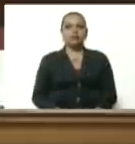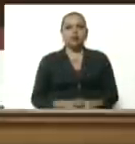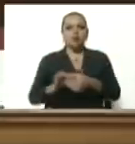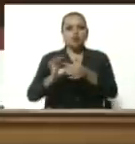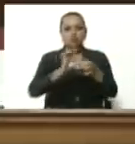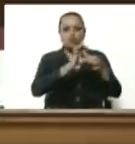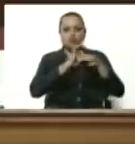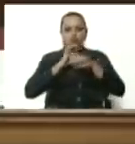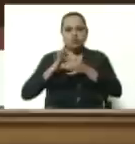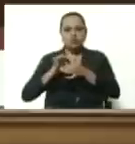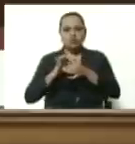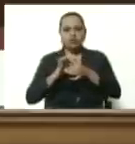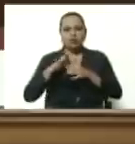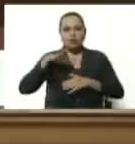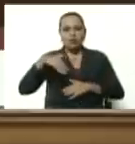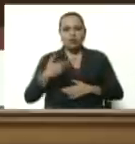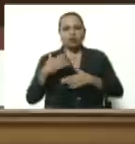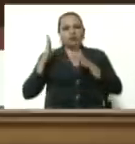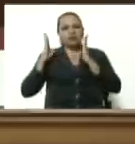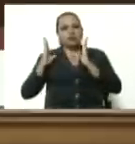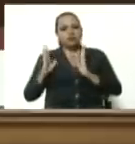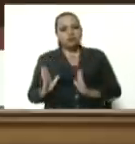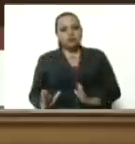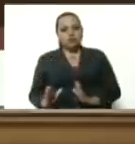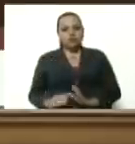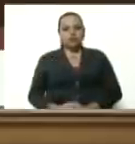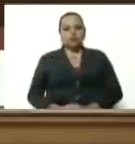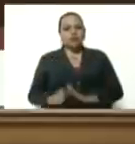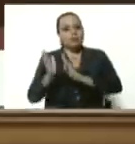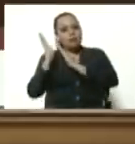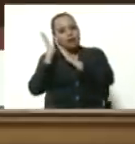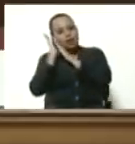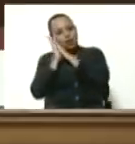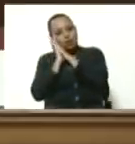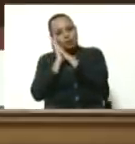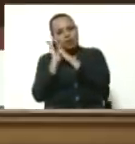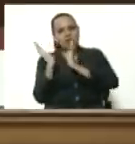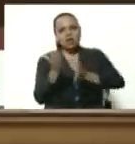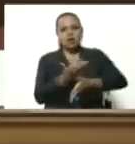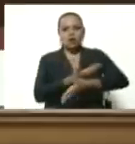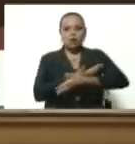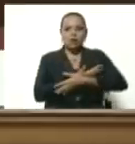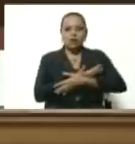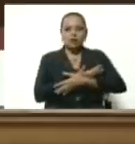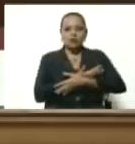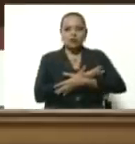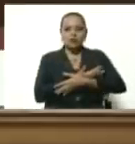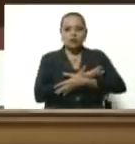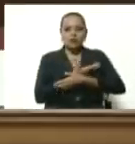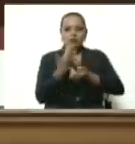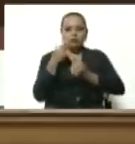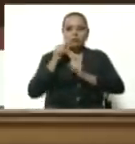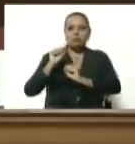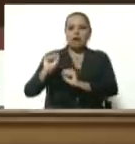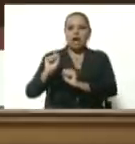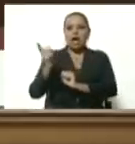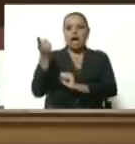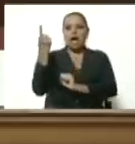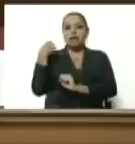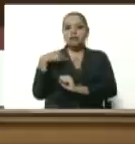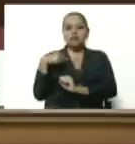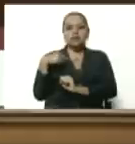Unirnos para reposar y para dormir en los brazos de la apatía, ayer fue una